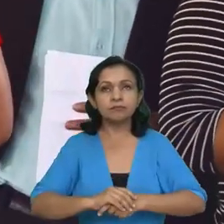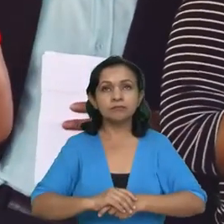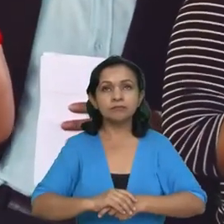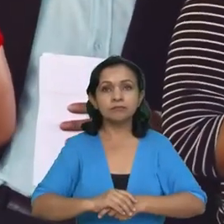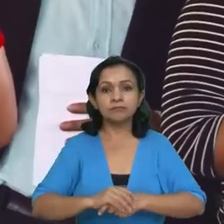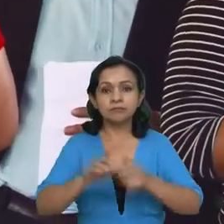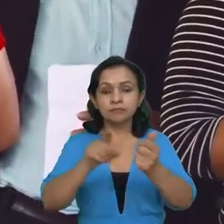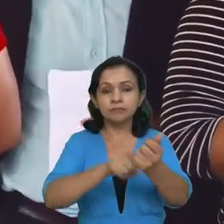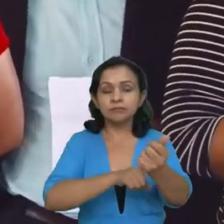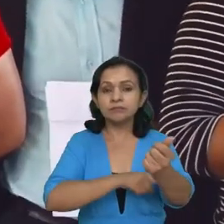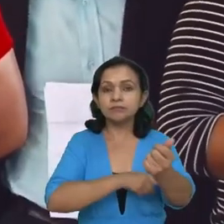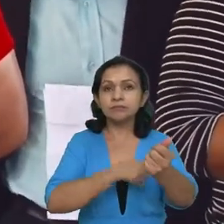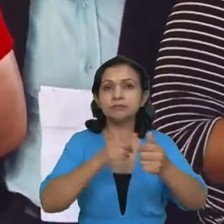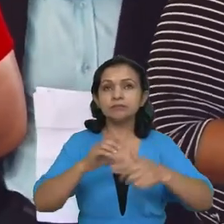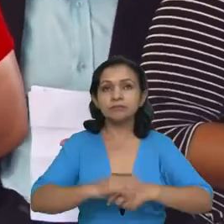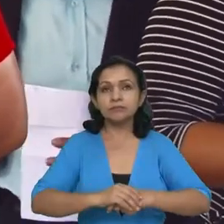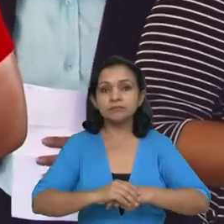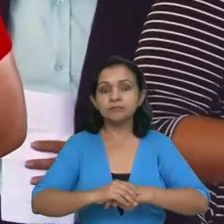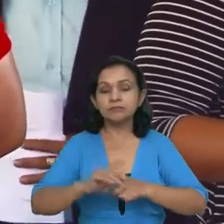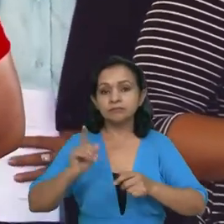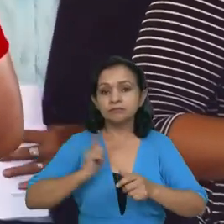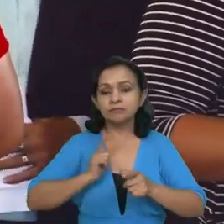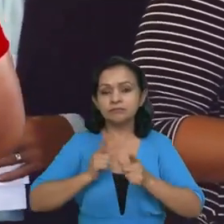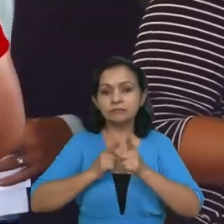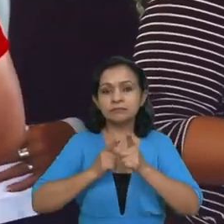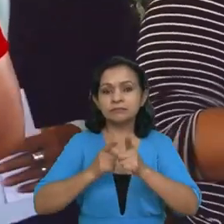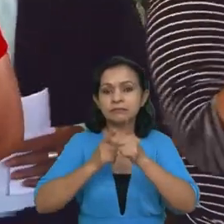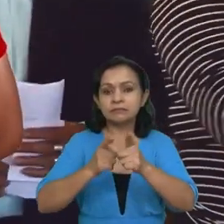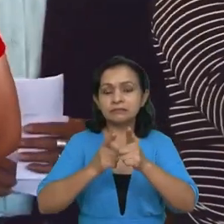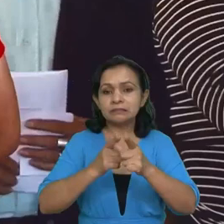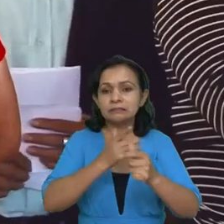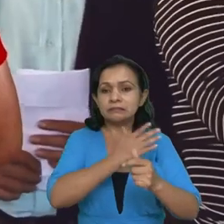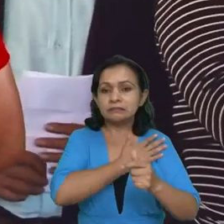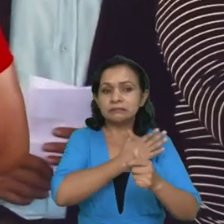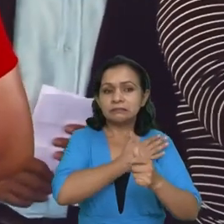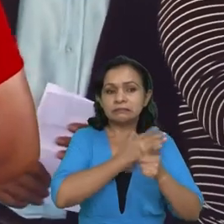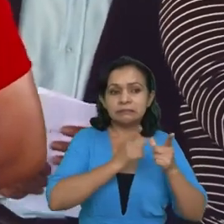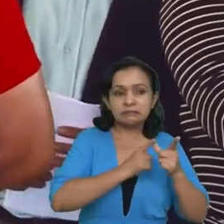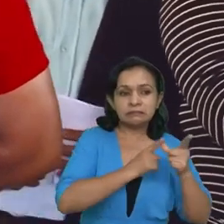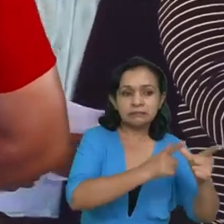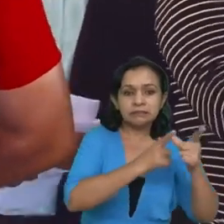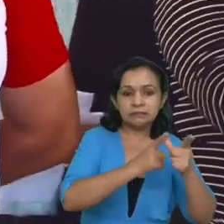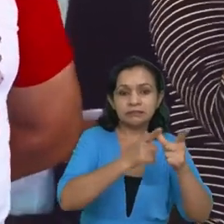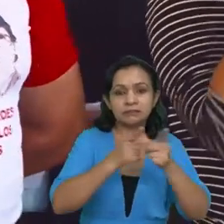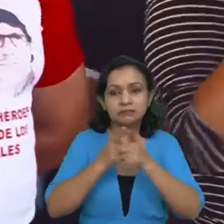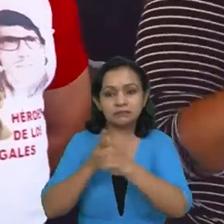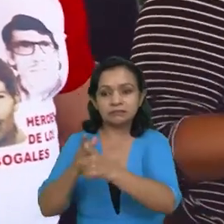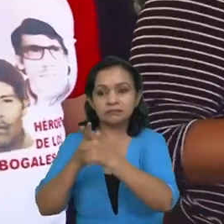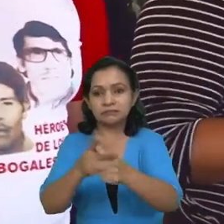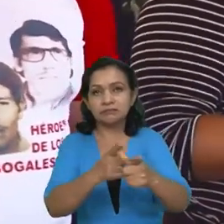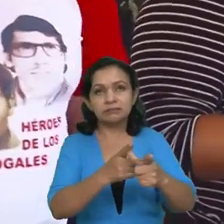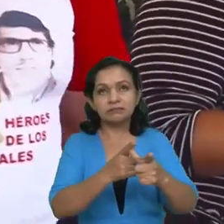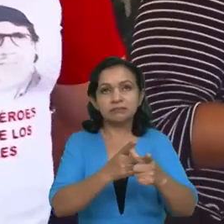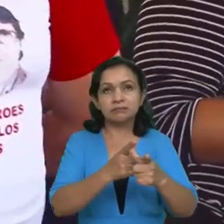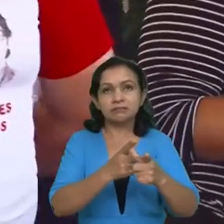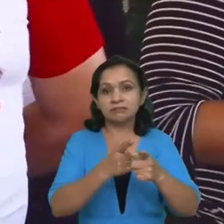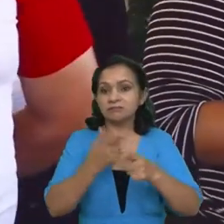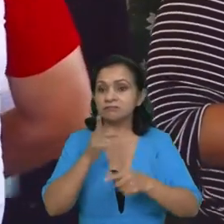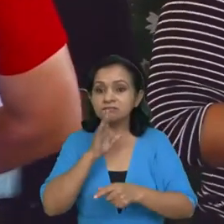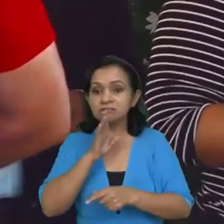hermano nos tocó correr muchas veces de la guardia era quien se podía salvar porque eso no andaban